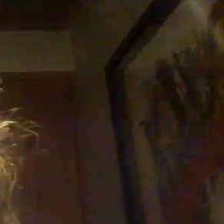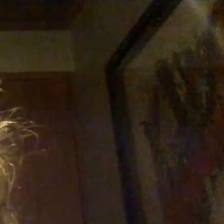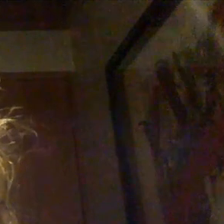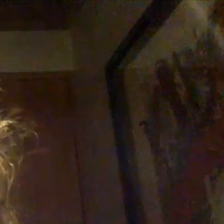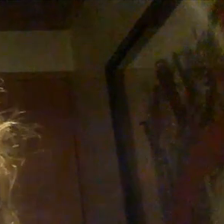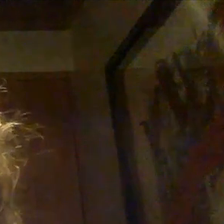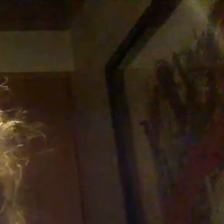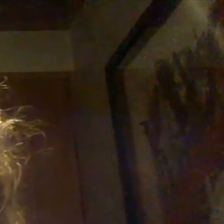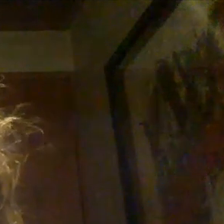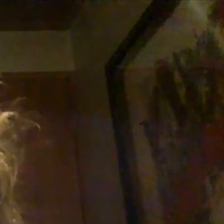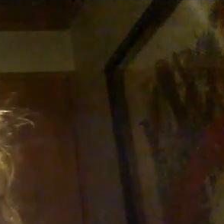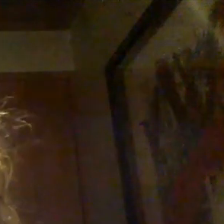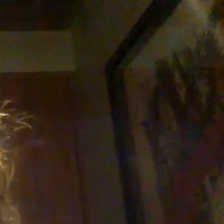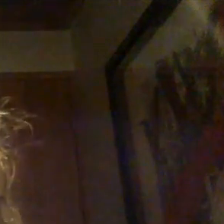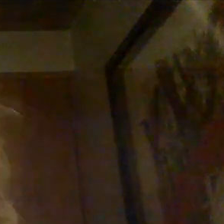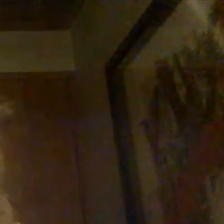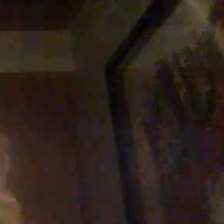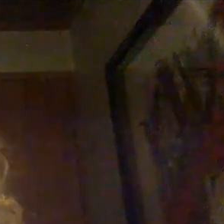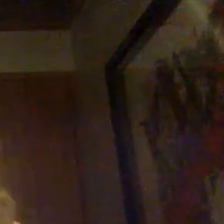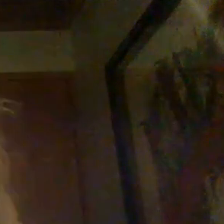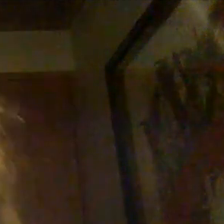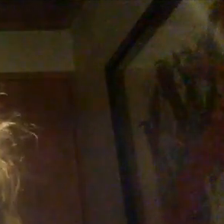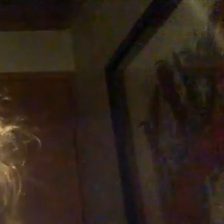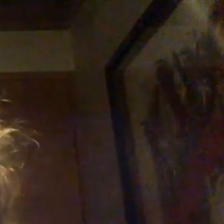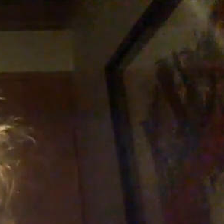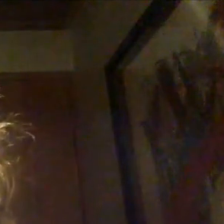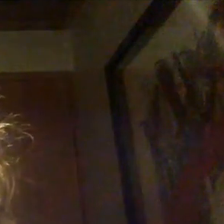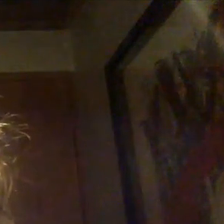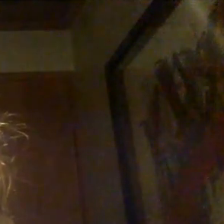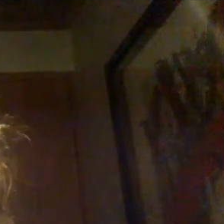la cual va a presentar Andrés Rojas. Muchas gracias nuevamente, doctora, por su